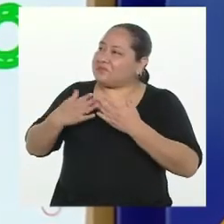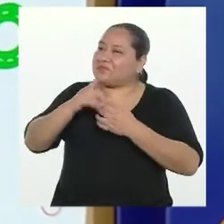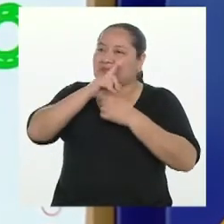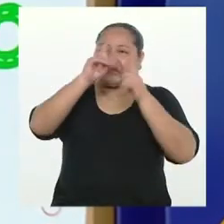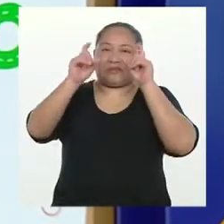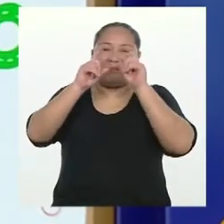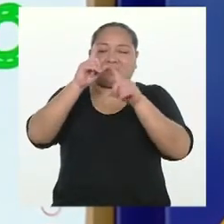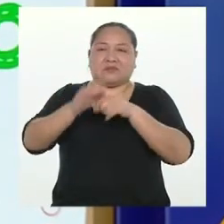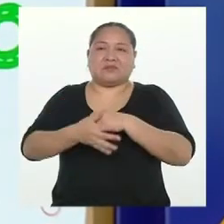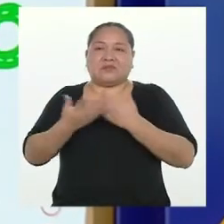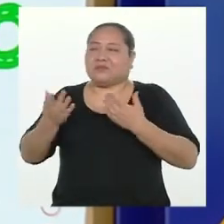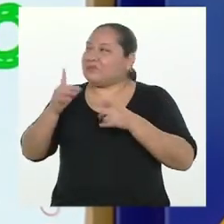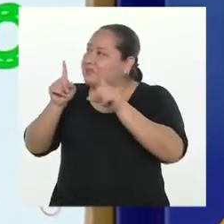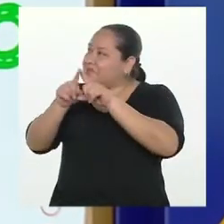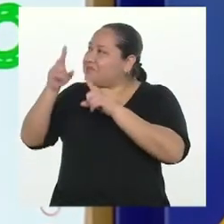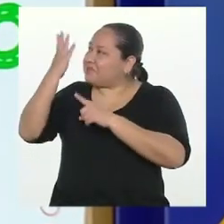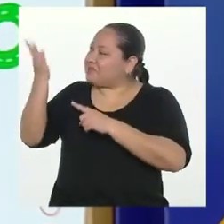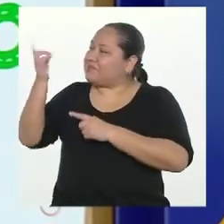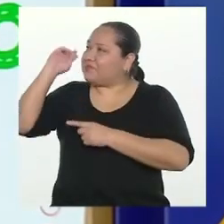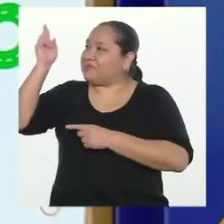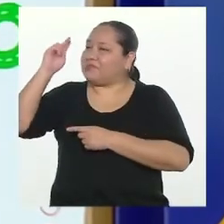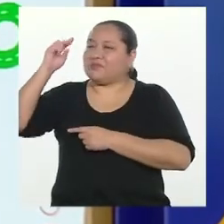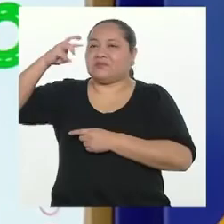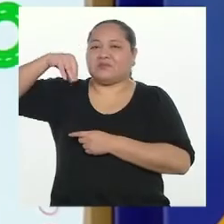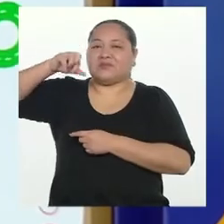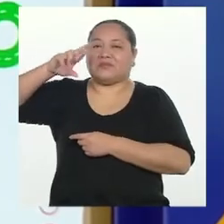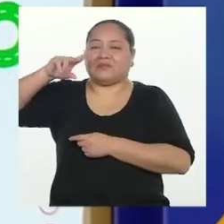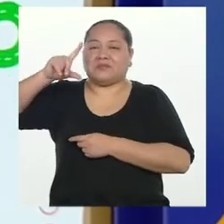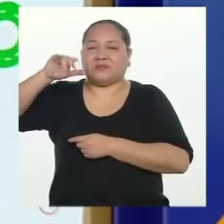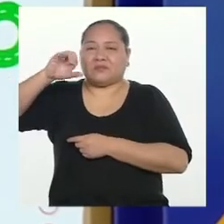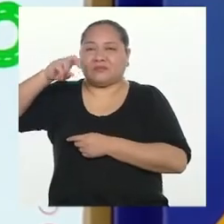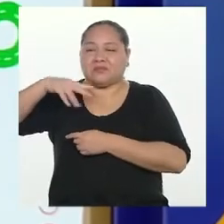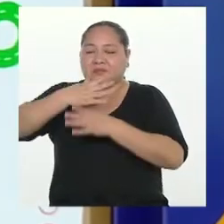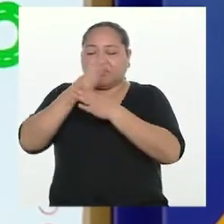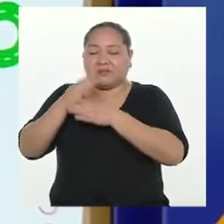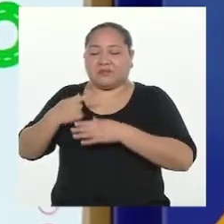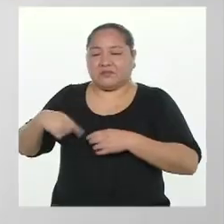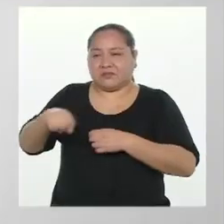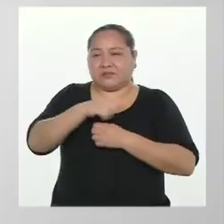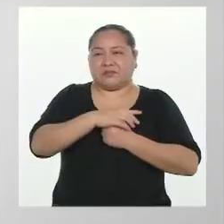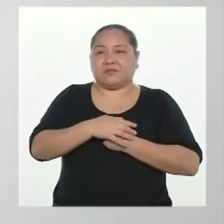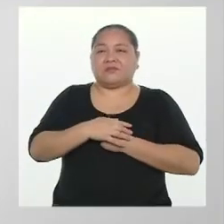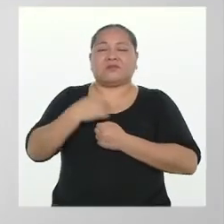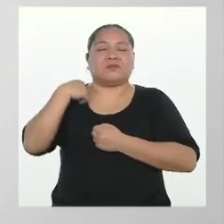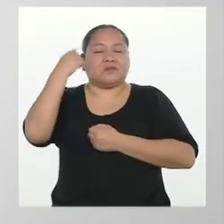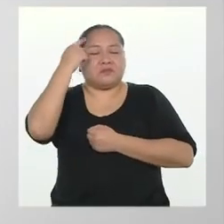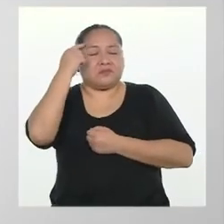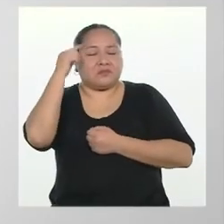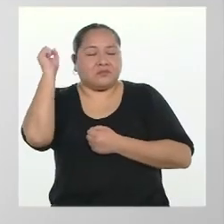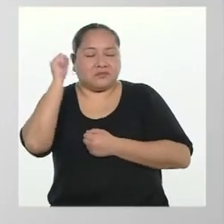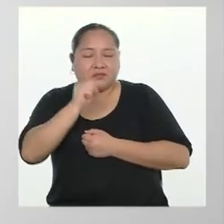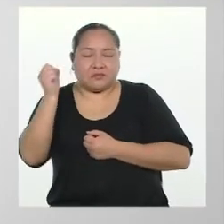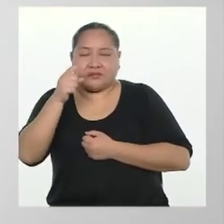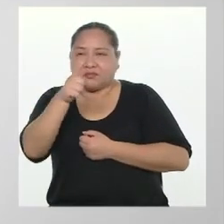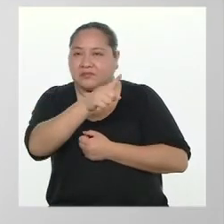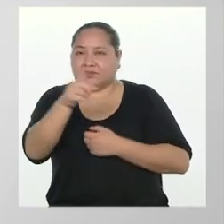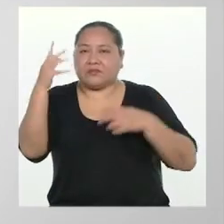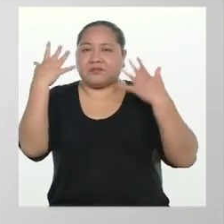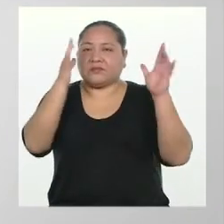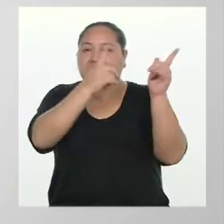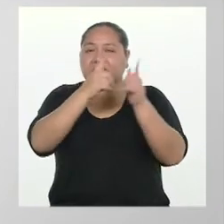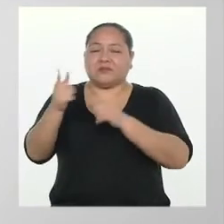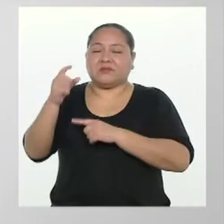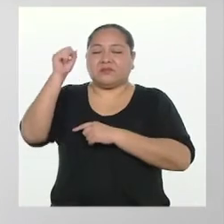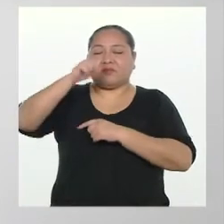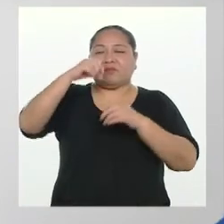sus preguntas y sobre todo a usted, profesora Marlene Castro, por compartir con nosotros. Creo que ahora sí están listos para